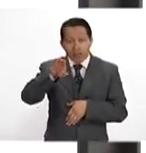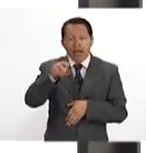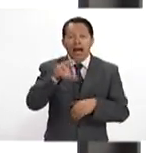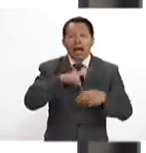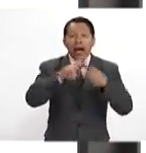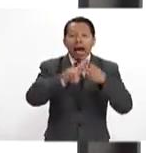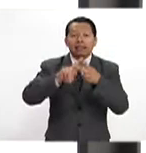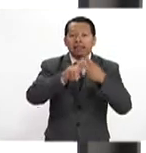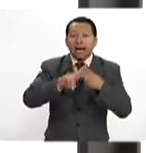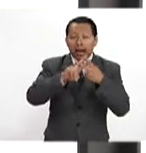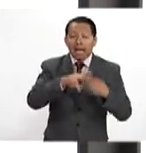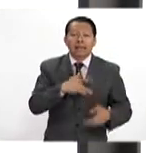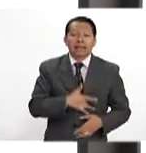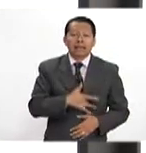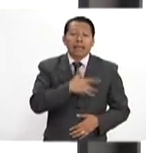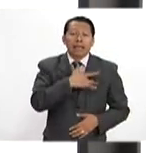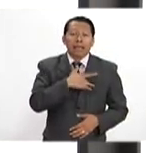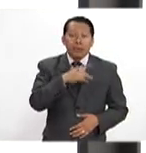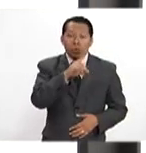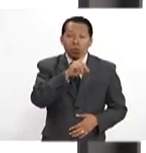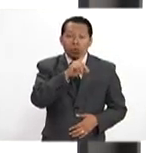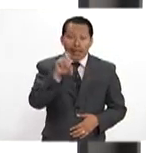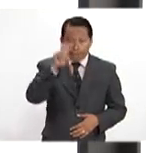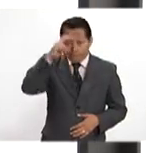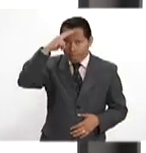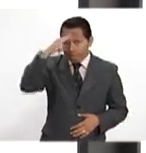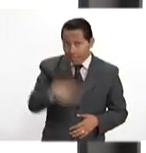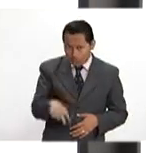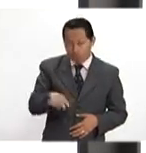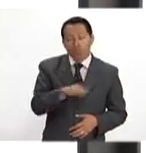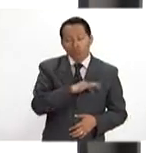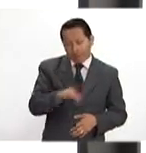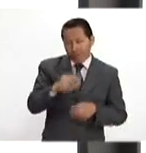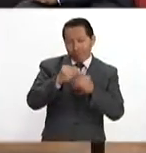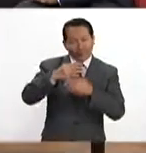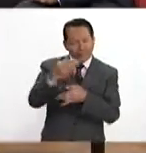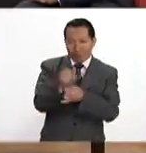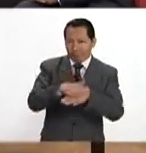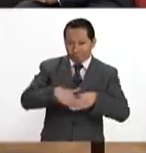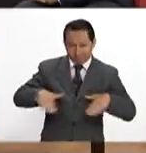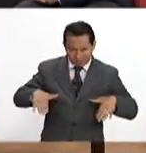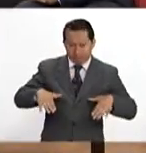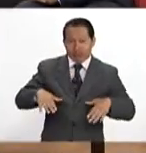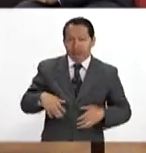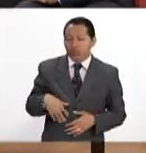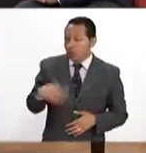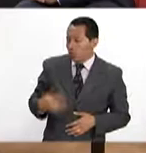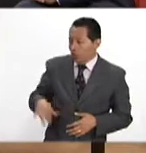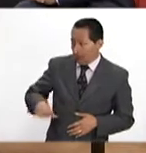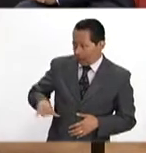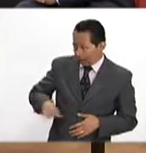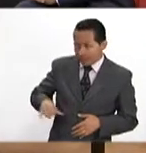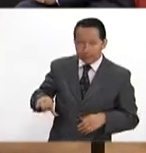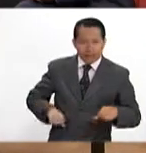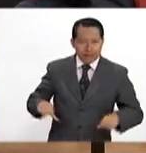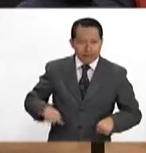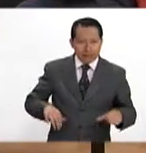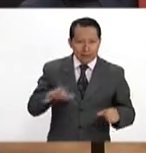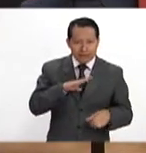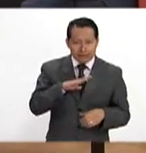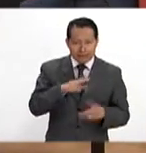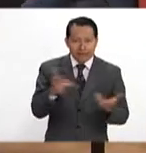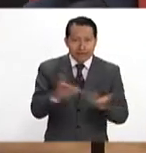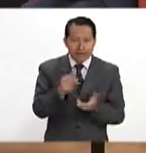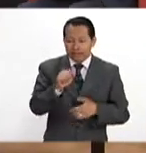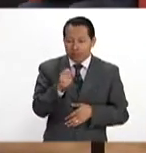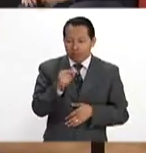hashtag Sentimientos de México, en donde podrán ustedes consultar todo. Pues ahí está otra de las interesantes actividades que hace la Secretaría de Gobernación, lo que